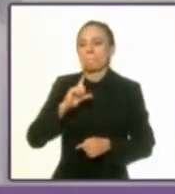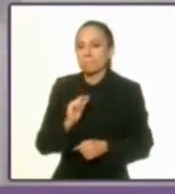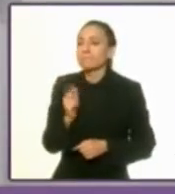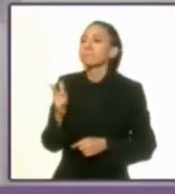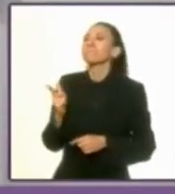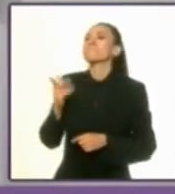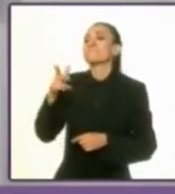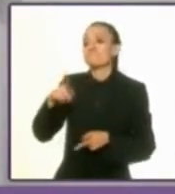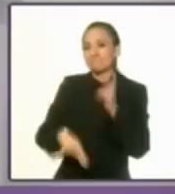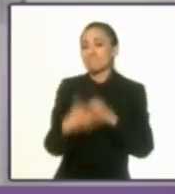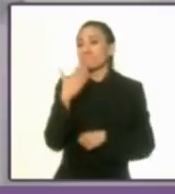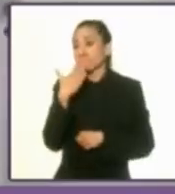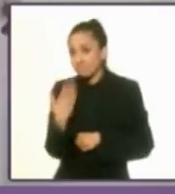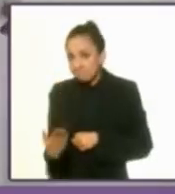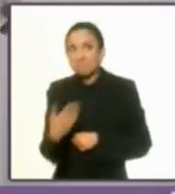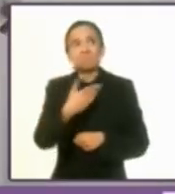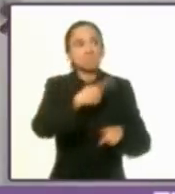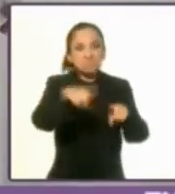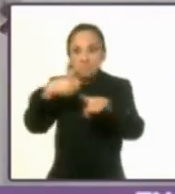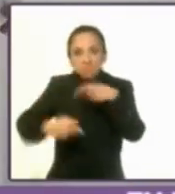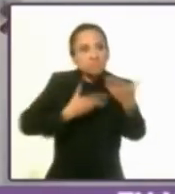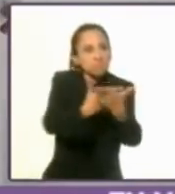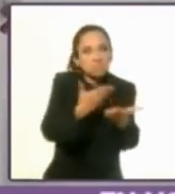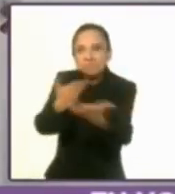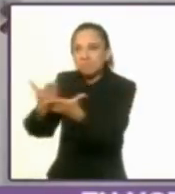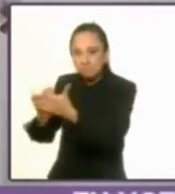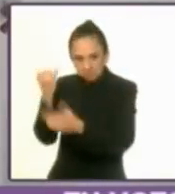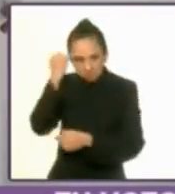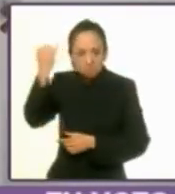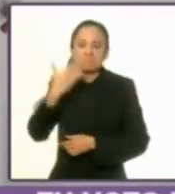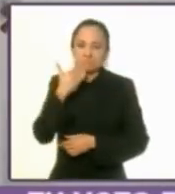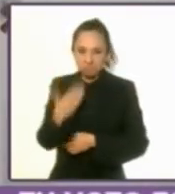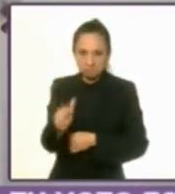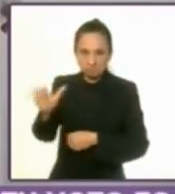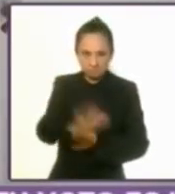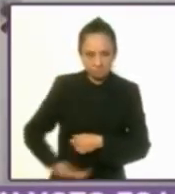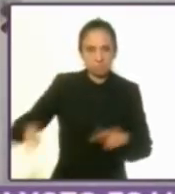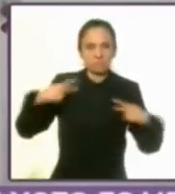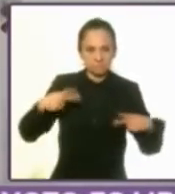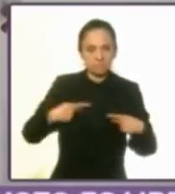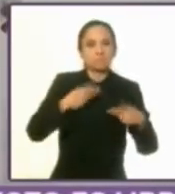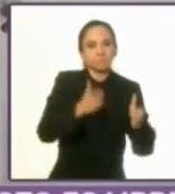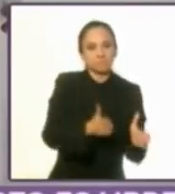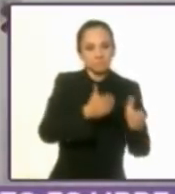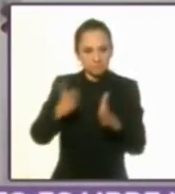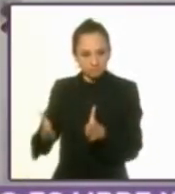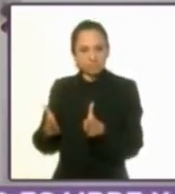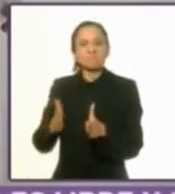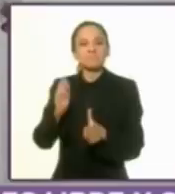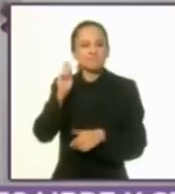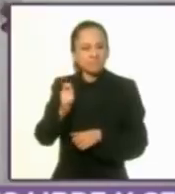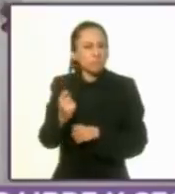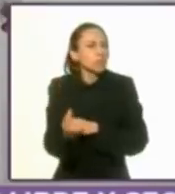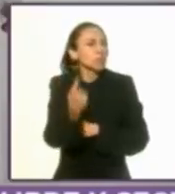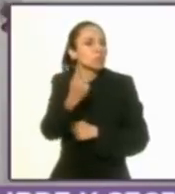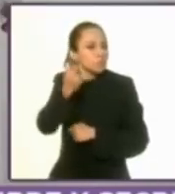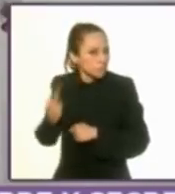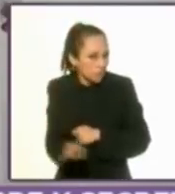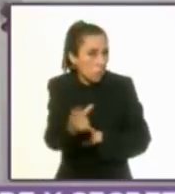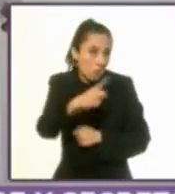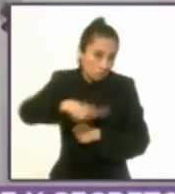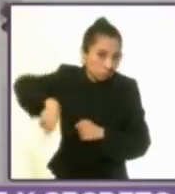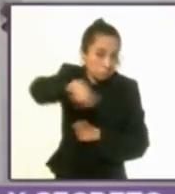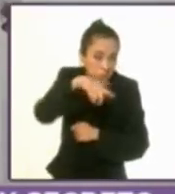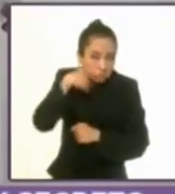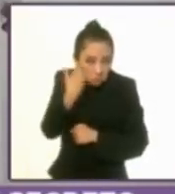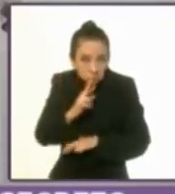beneficio escuchar las propuestas vamos a la siguiente ronda yo six ya simplemente dejar una pregunta sembrada por si alguien interesa